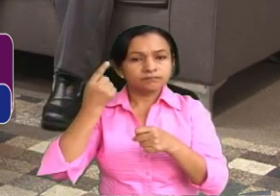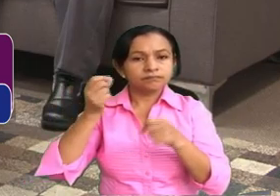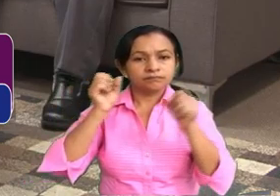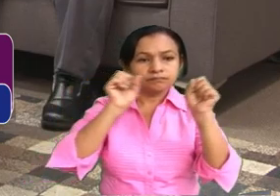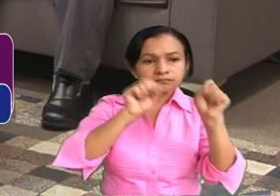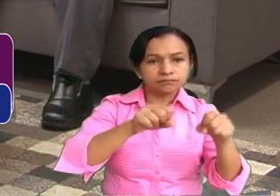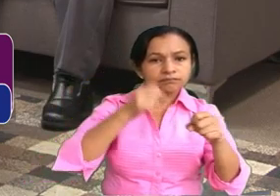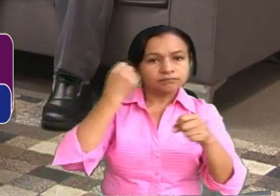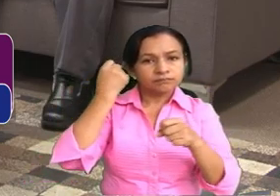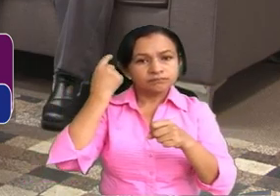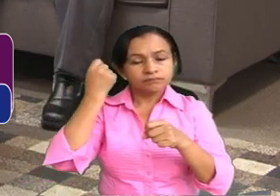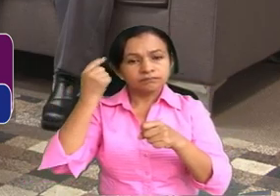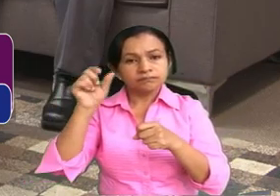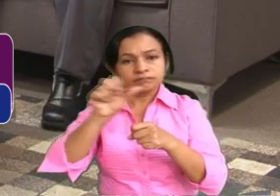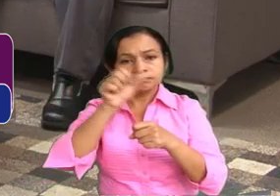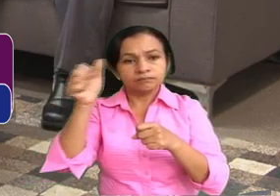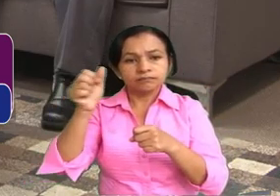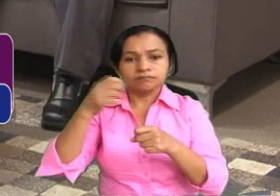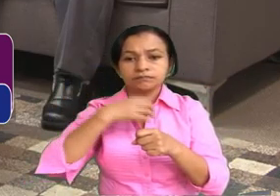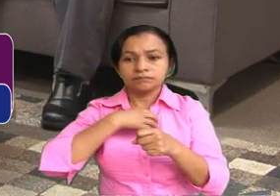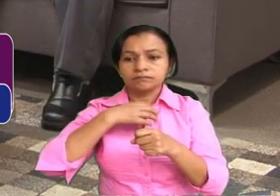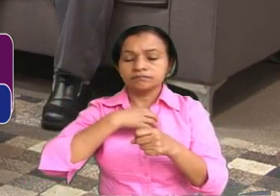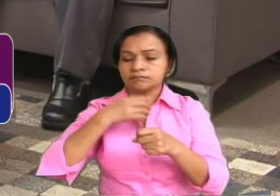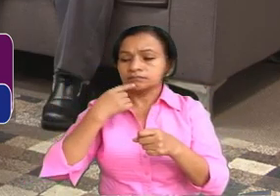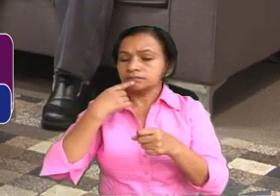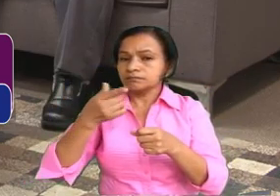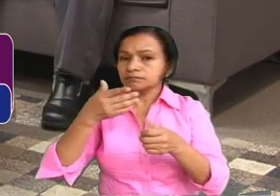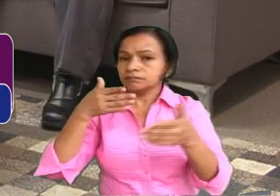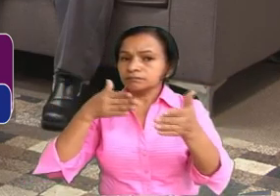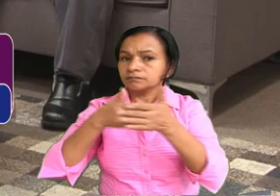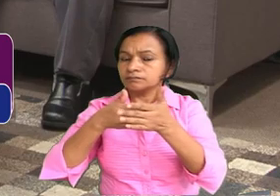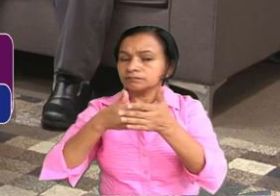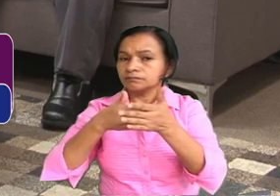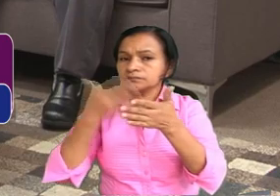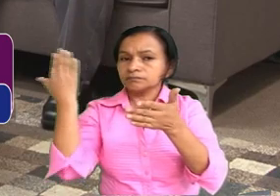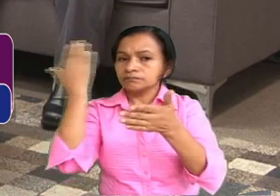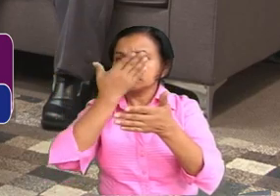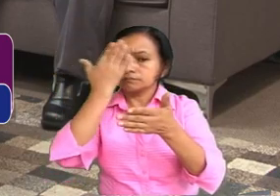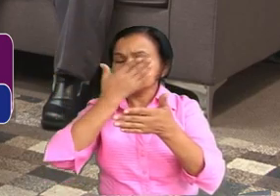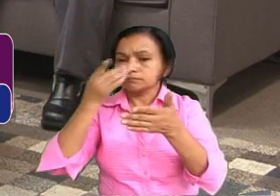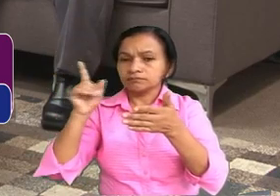podemos entender desde la perspectiva de un factor que ayuda a eliminar la discriminación racial.